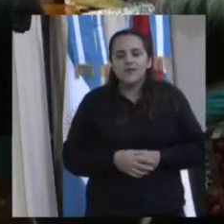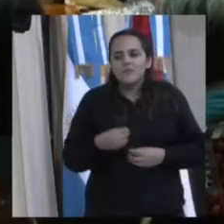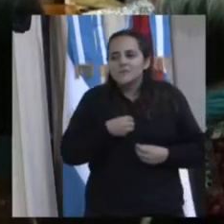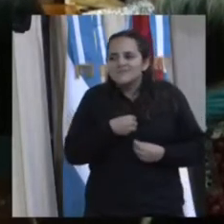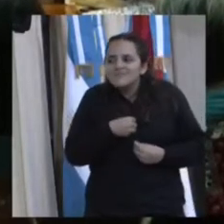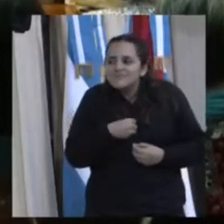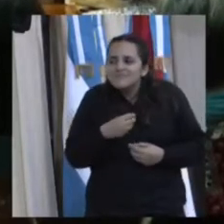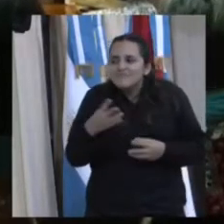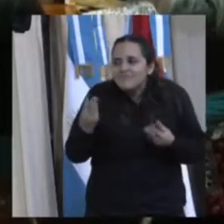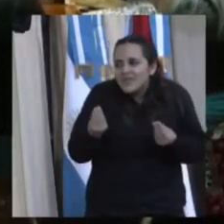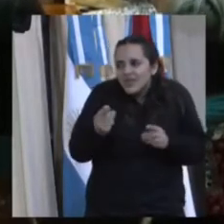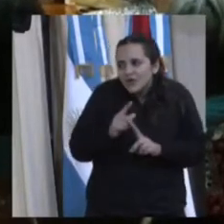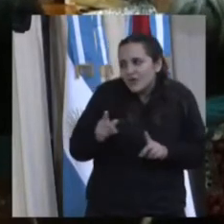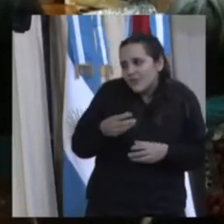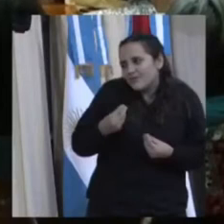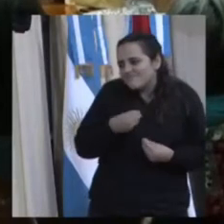temor.